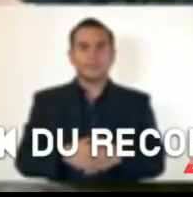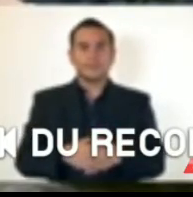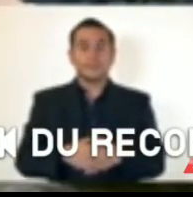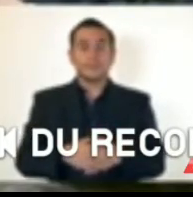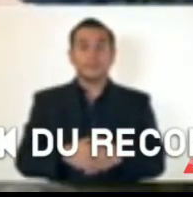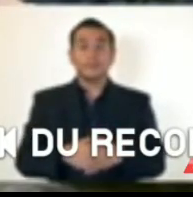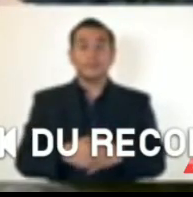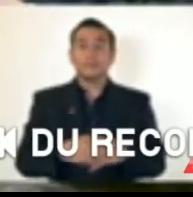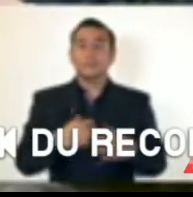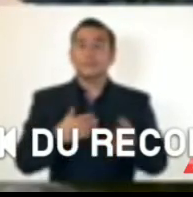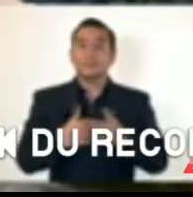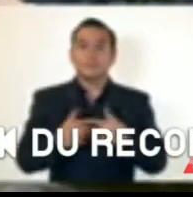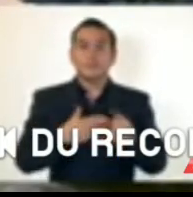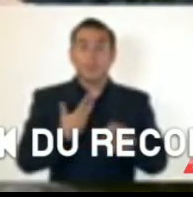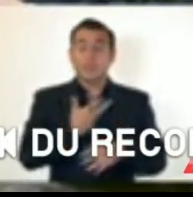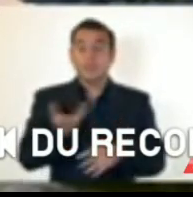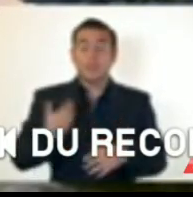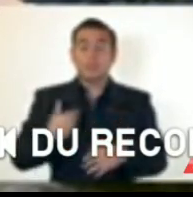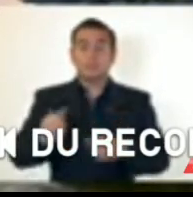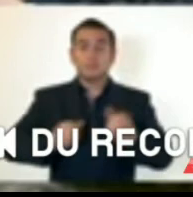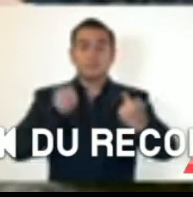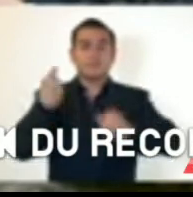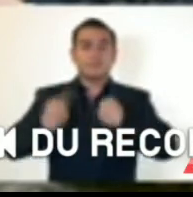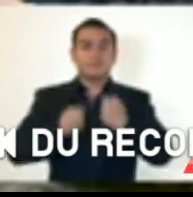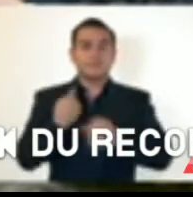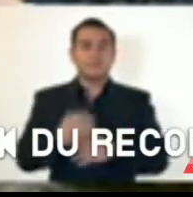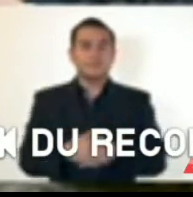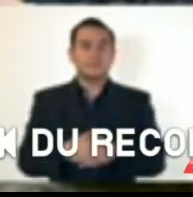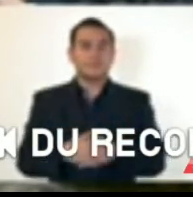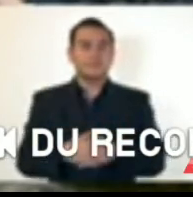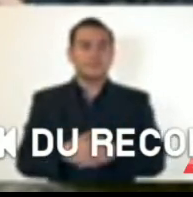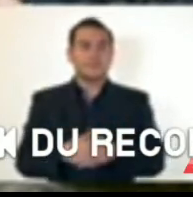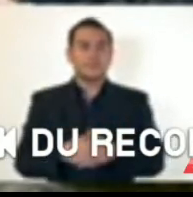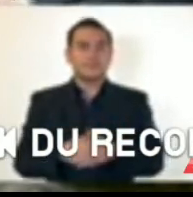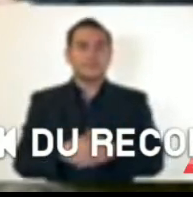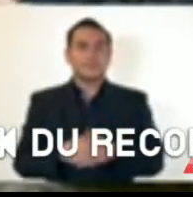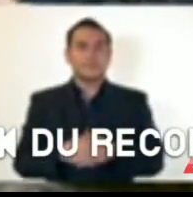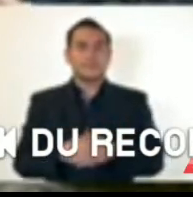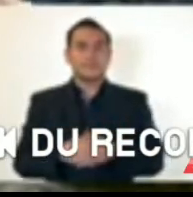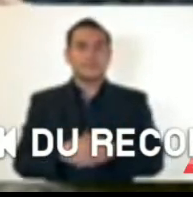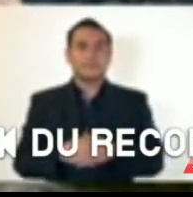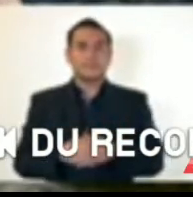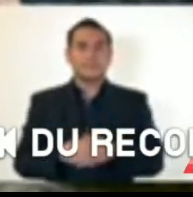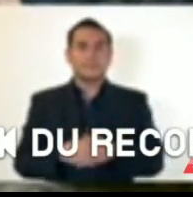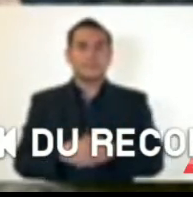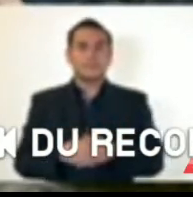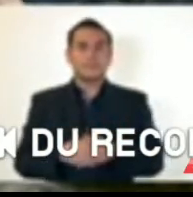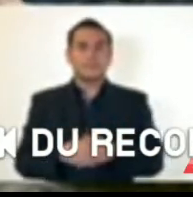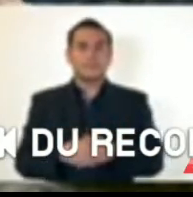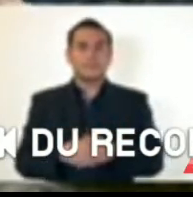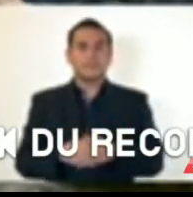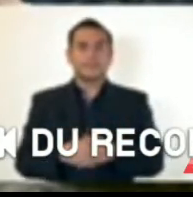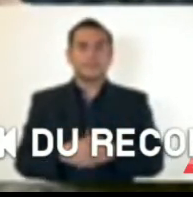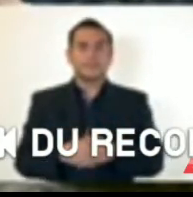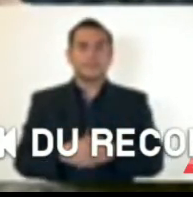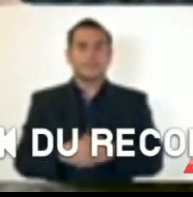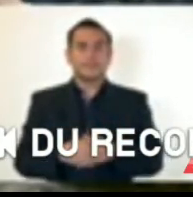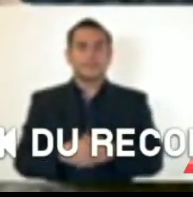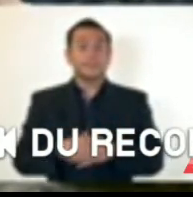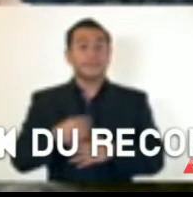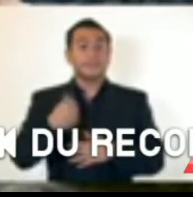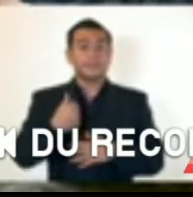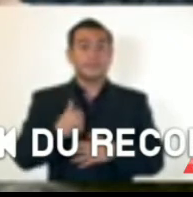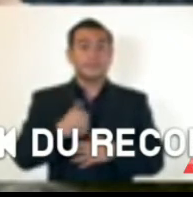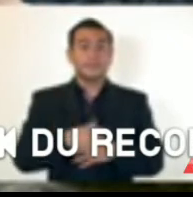Sí, digan lo que digan los opositores. Correcto, y de veras en serio, mi gente, que al ver estas imágenes